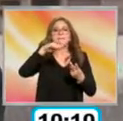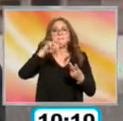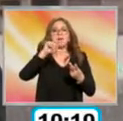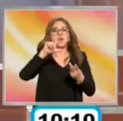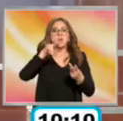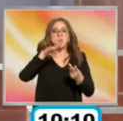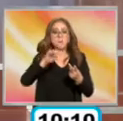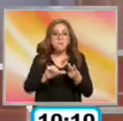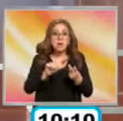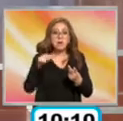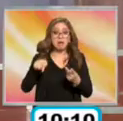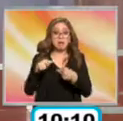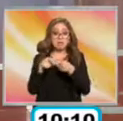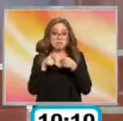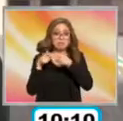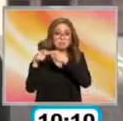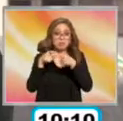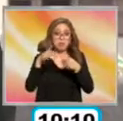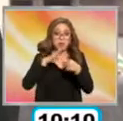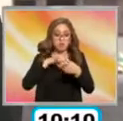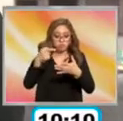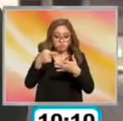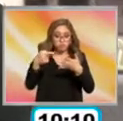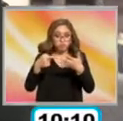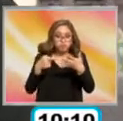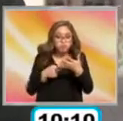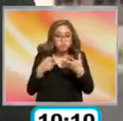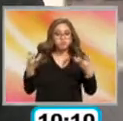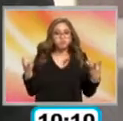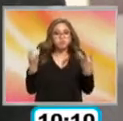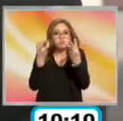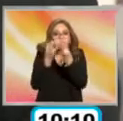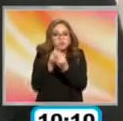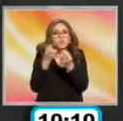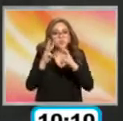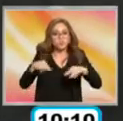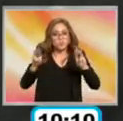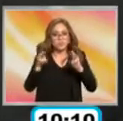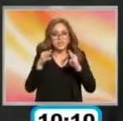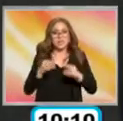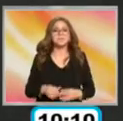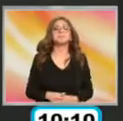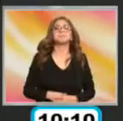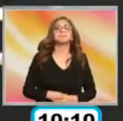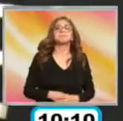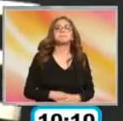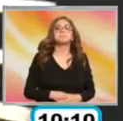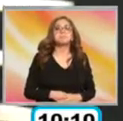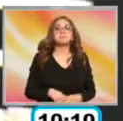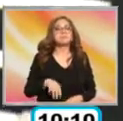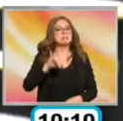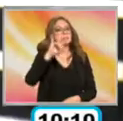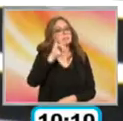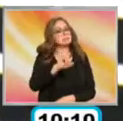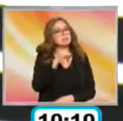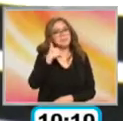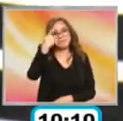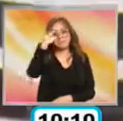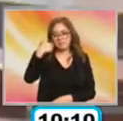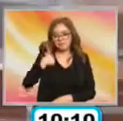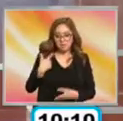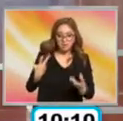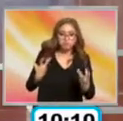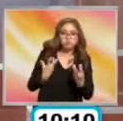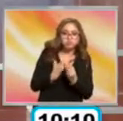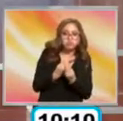que en este disco hemos, pues ahora sí que he encontrado toda esta buena música. Claro que sí, ha sido para mí un honor a mi